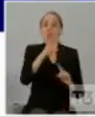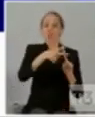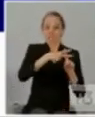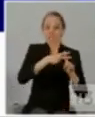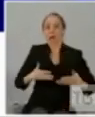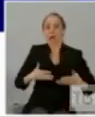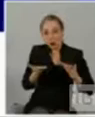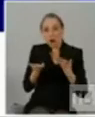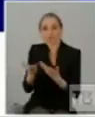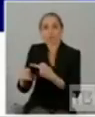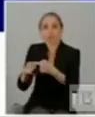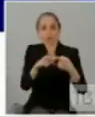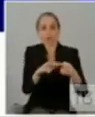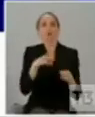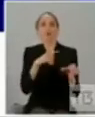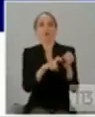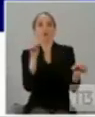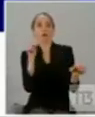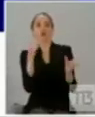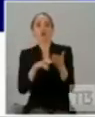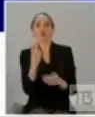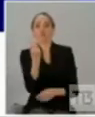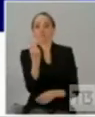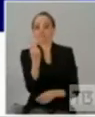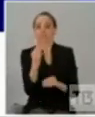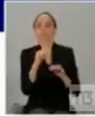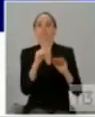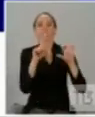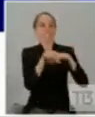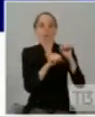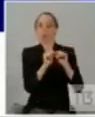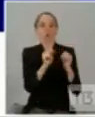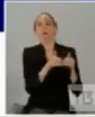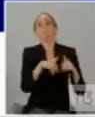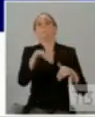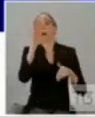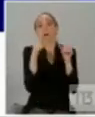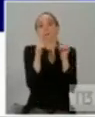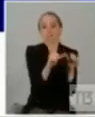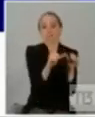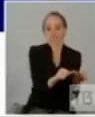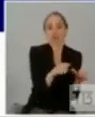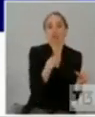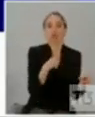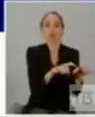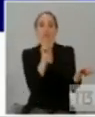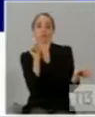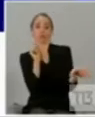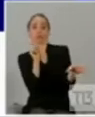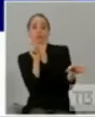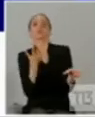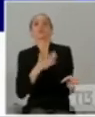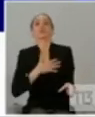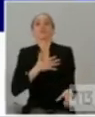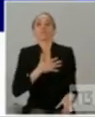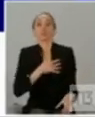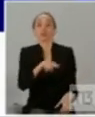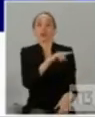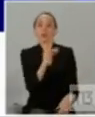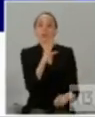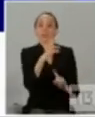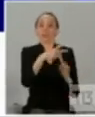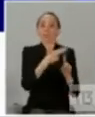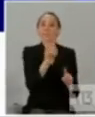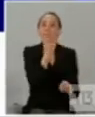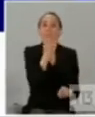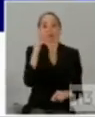Participé en la democracia cristiana, me fui el 2013, que es harto más que los años que dices, y me fui particularmente porque siento que se equivocó en el camino. Dejó de